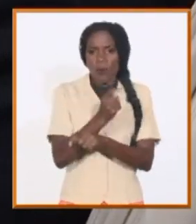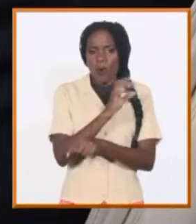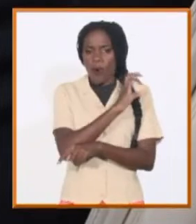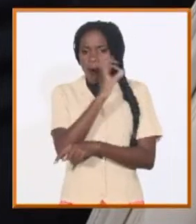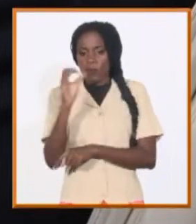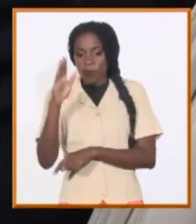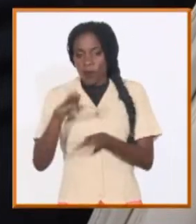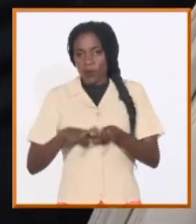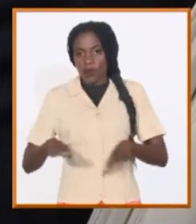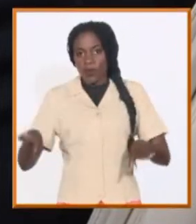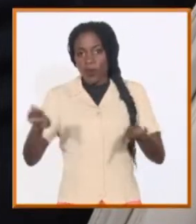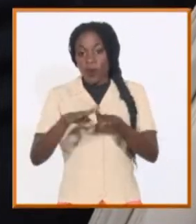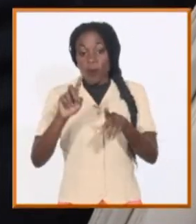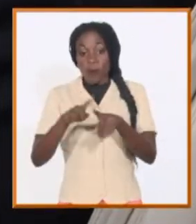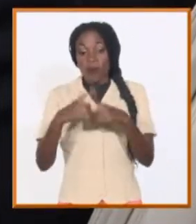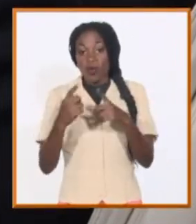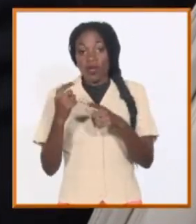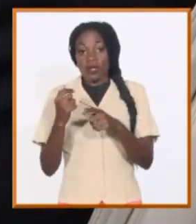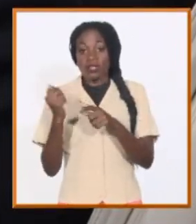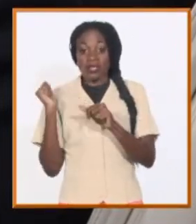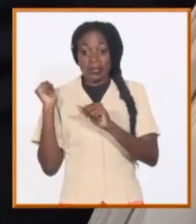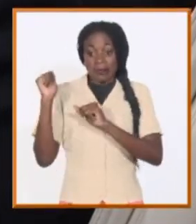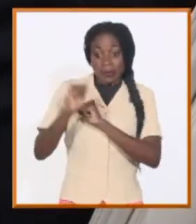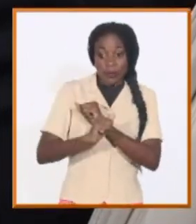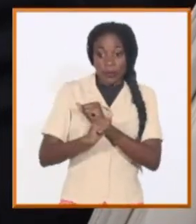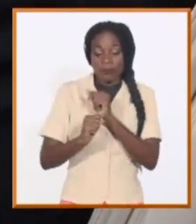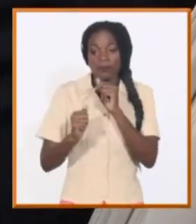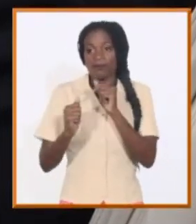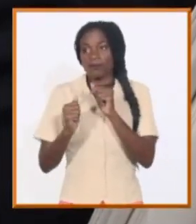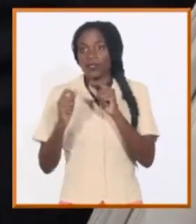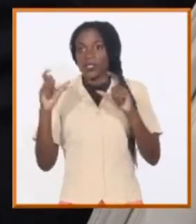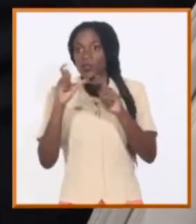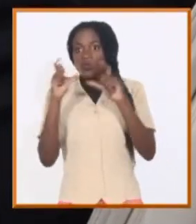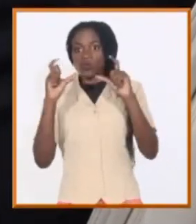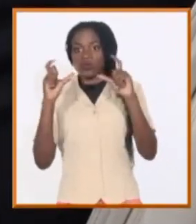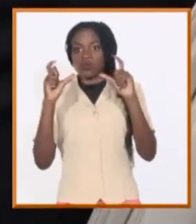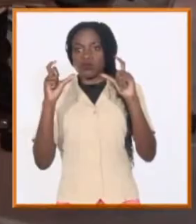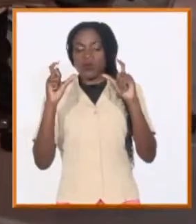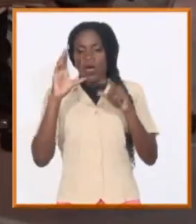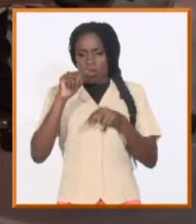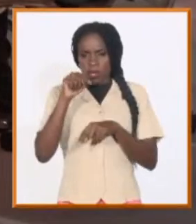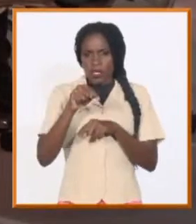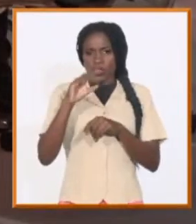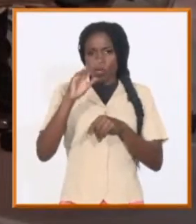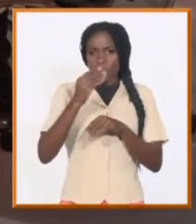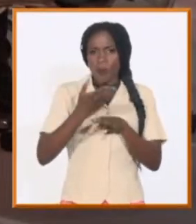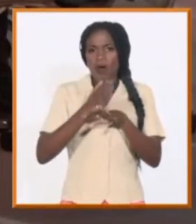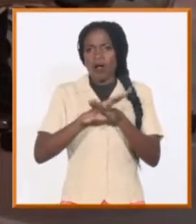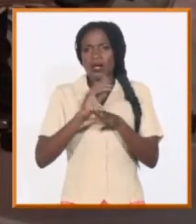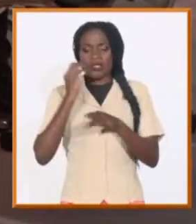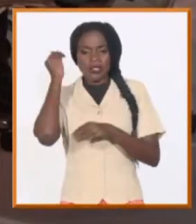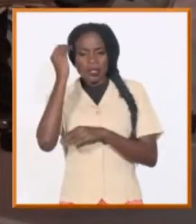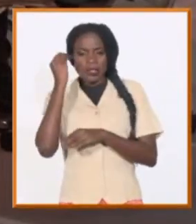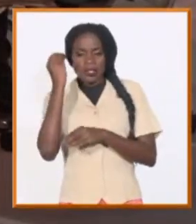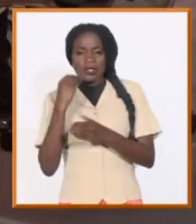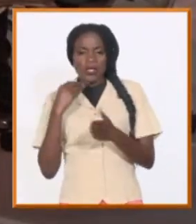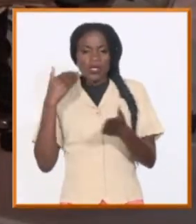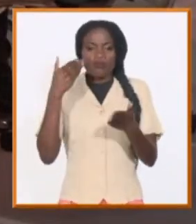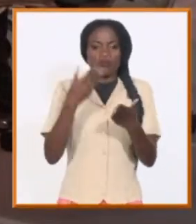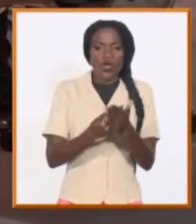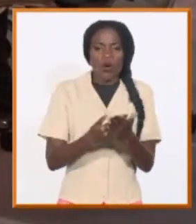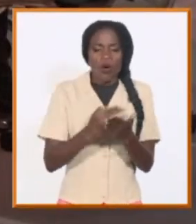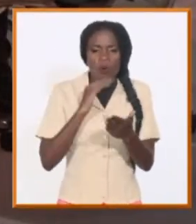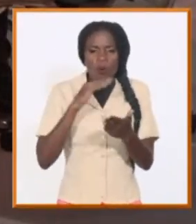invitamos, porque lo del judo sin duda fue una actuación relevante. Y de eso vamos a hablar, de las interioridades, de cómo llegó el judo a